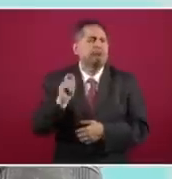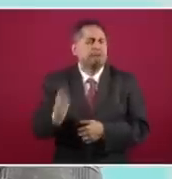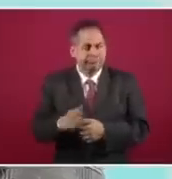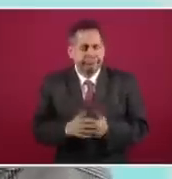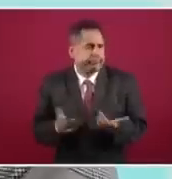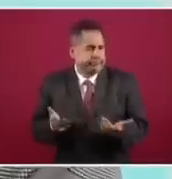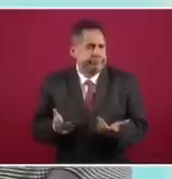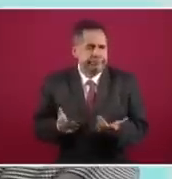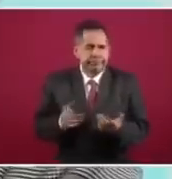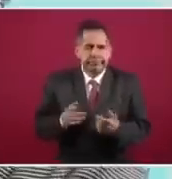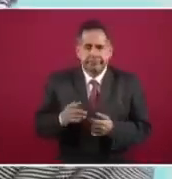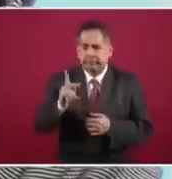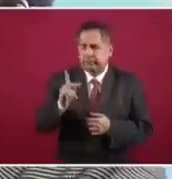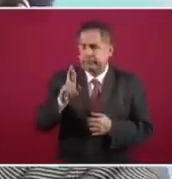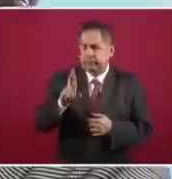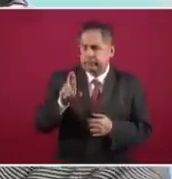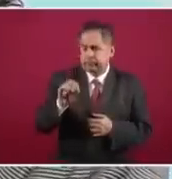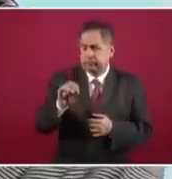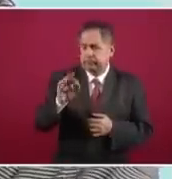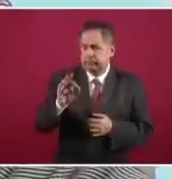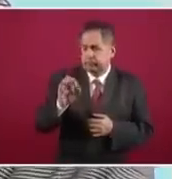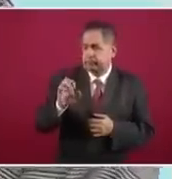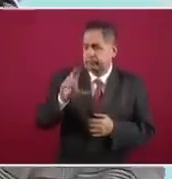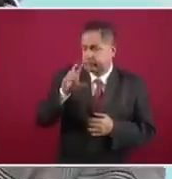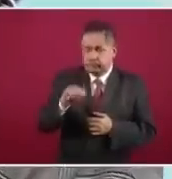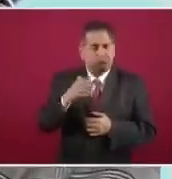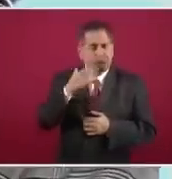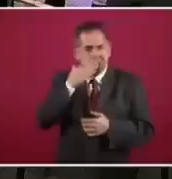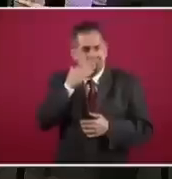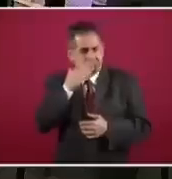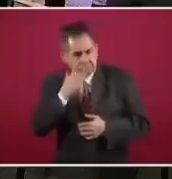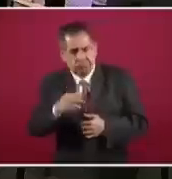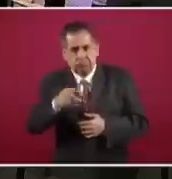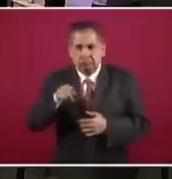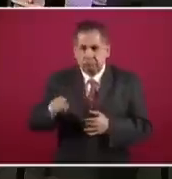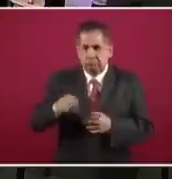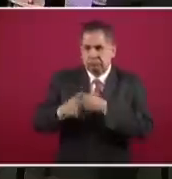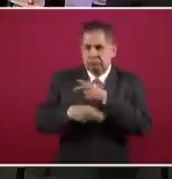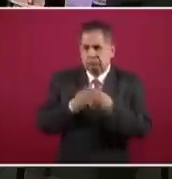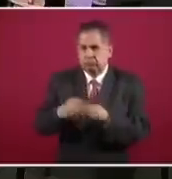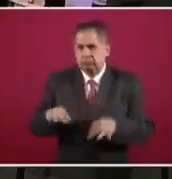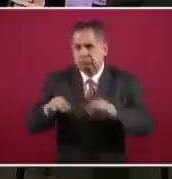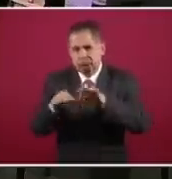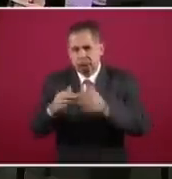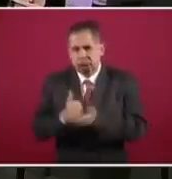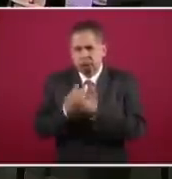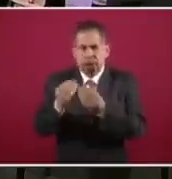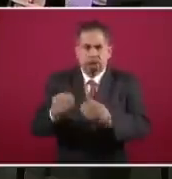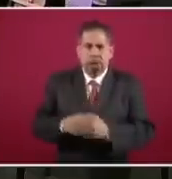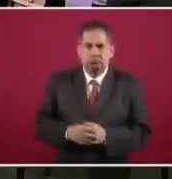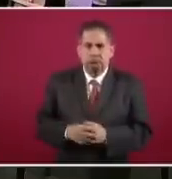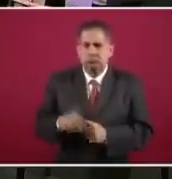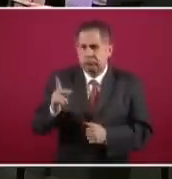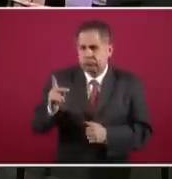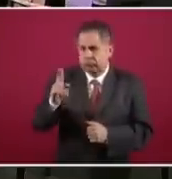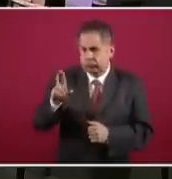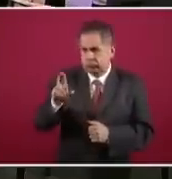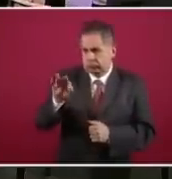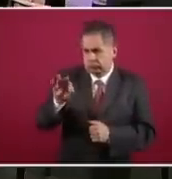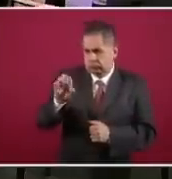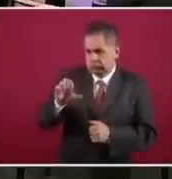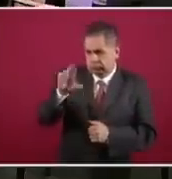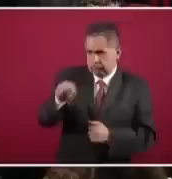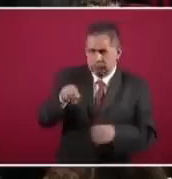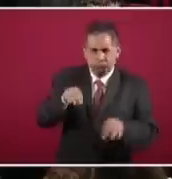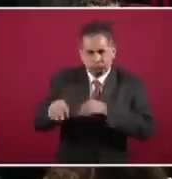La participación de Profeco, de la Procuraduría Federal del Consumidor, fue fundamental. Profeco realiza